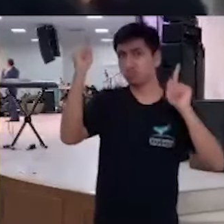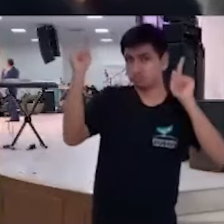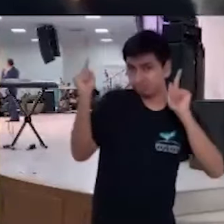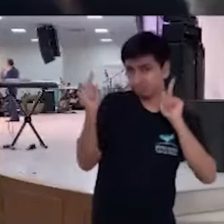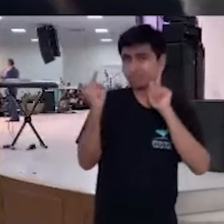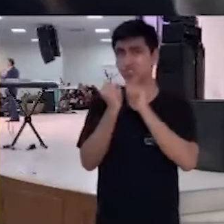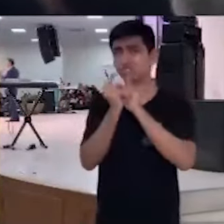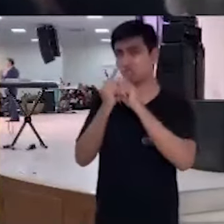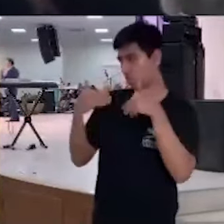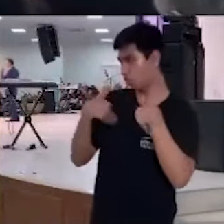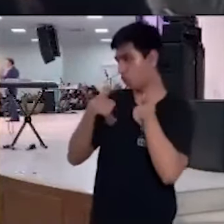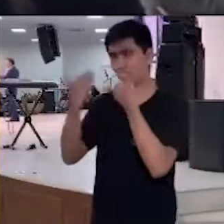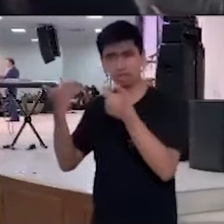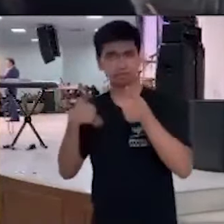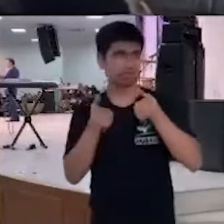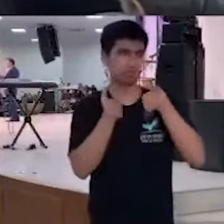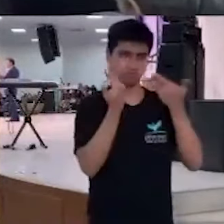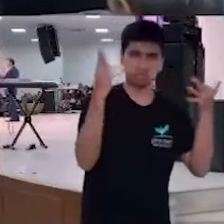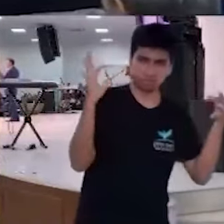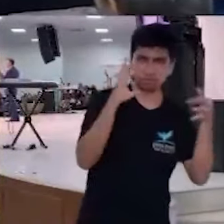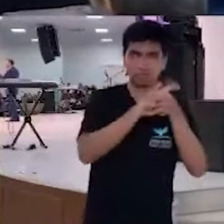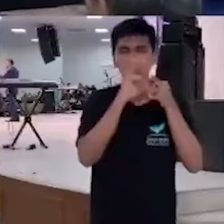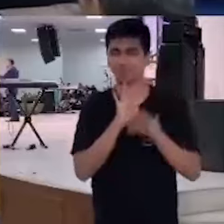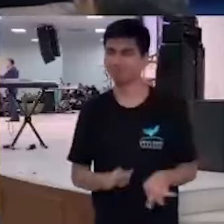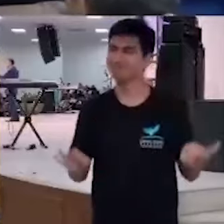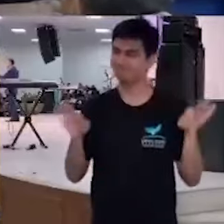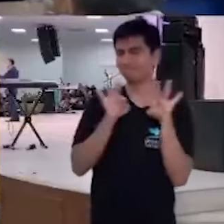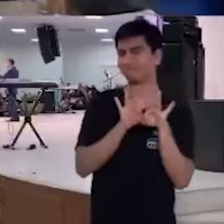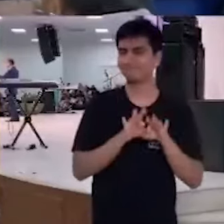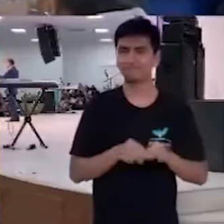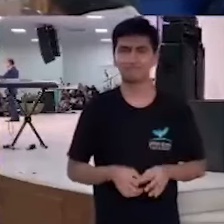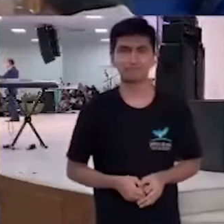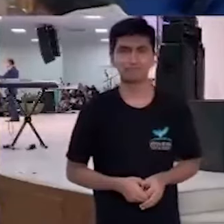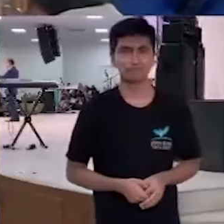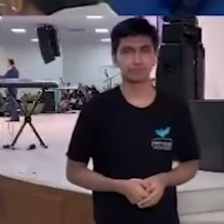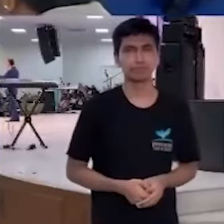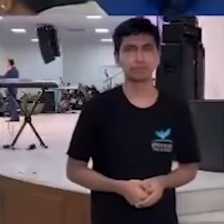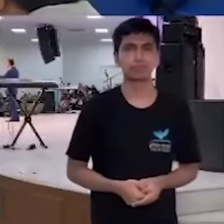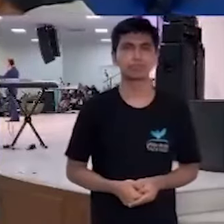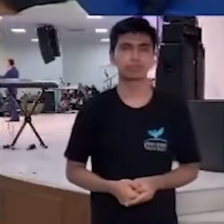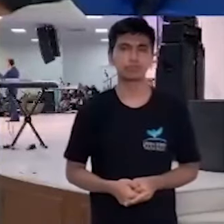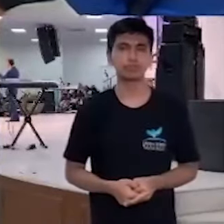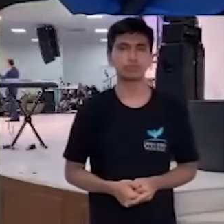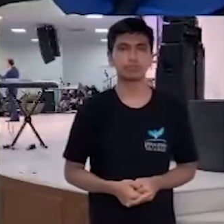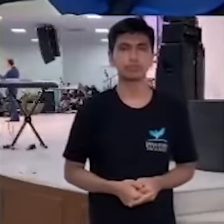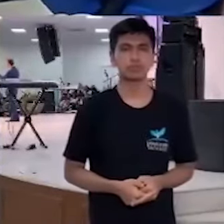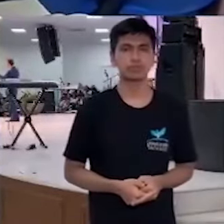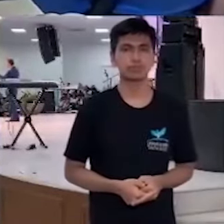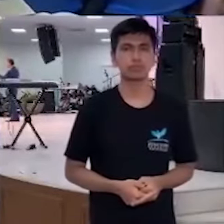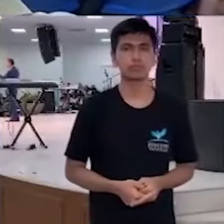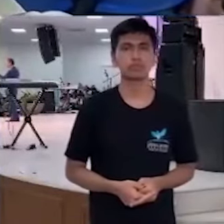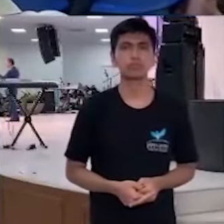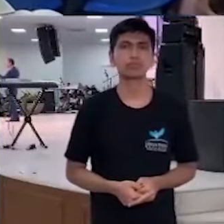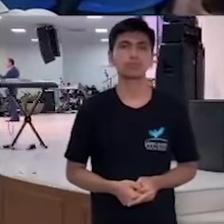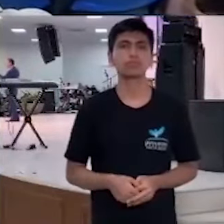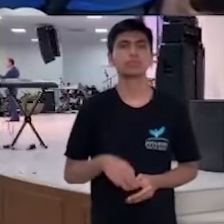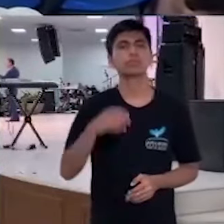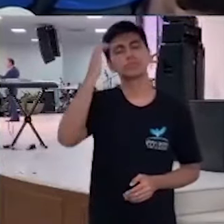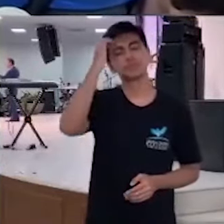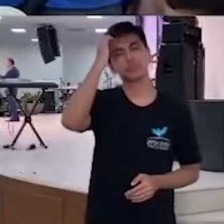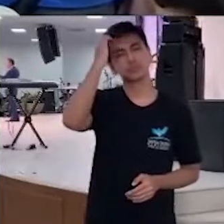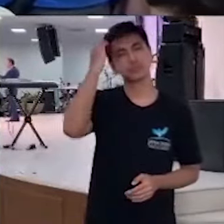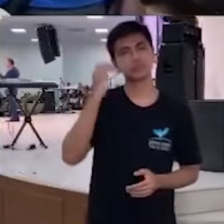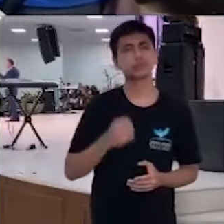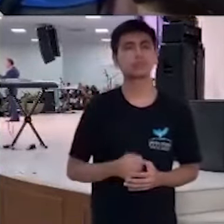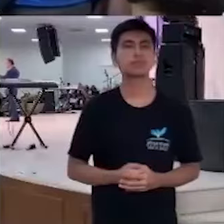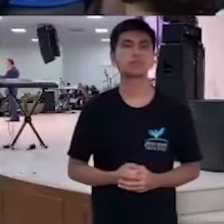ser supervisados en nuestra doctrina, eso solamente es una parte. Pero estar bajo cobertura también